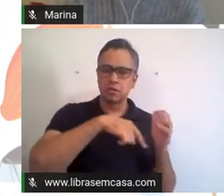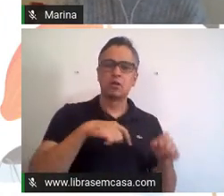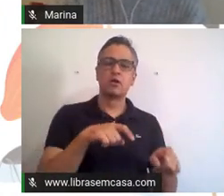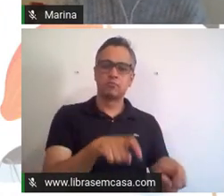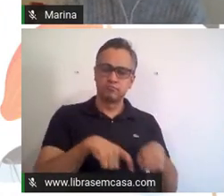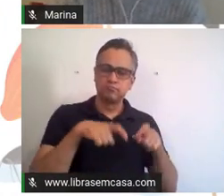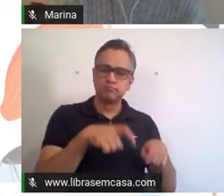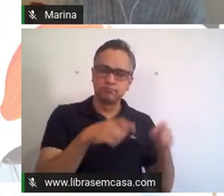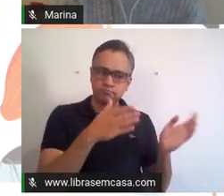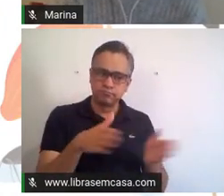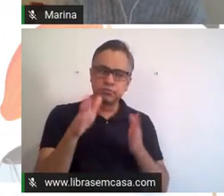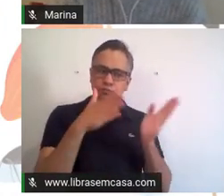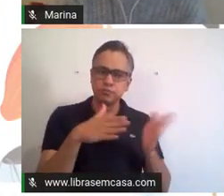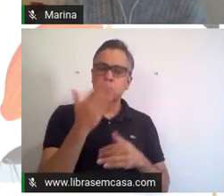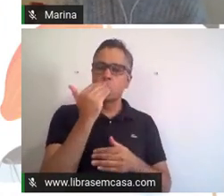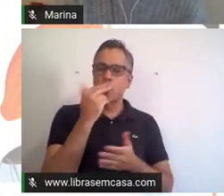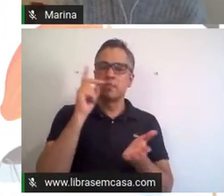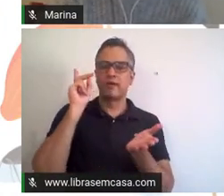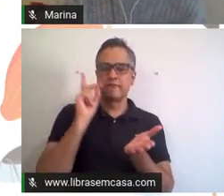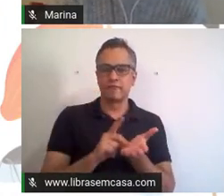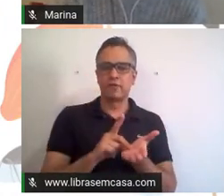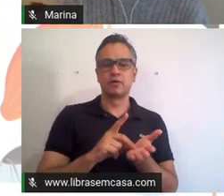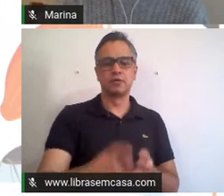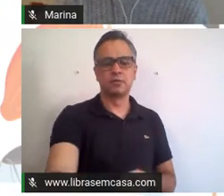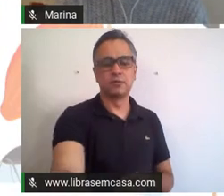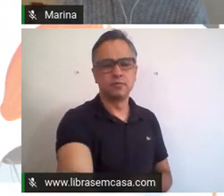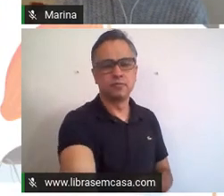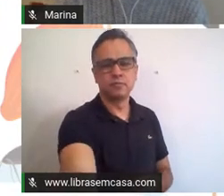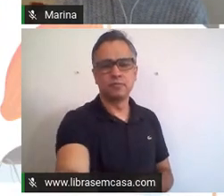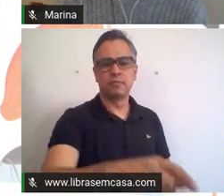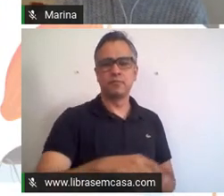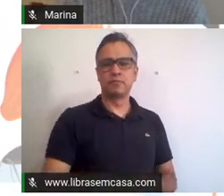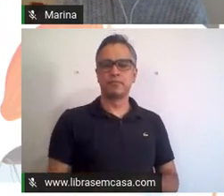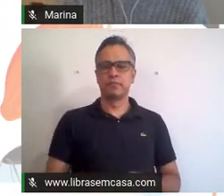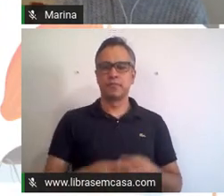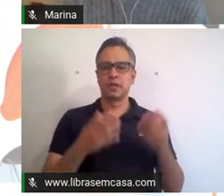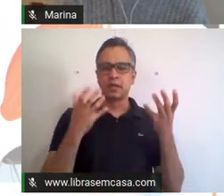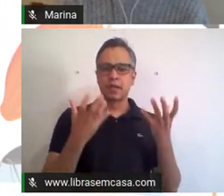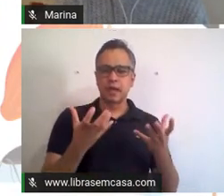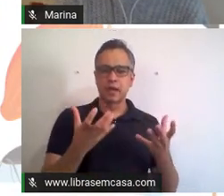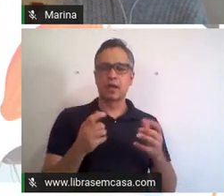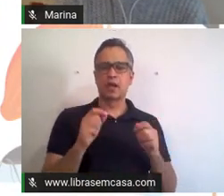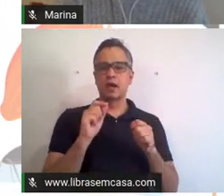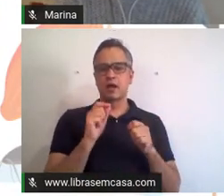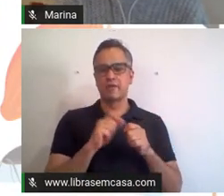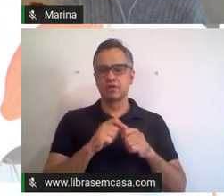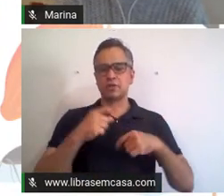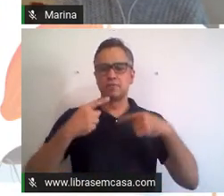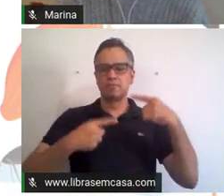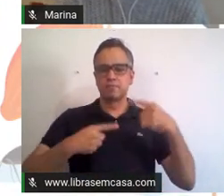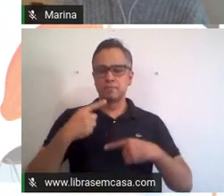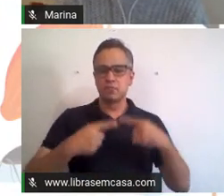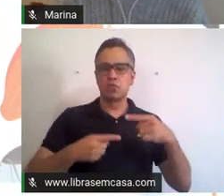alimentos reales, quieren hacer un pase a la agroecología